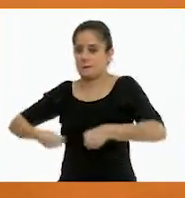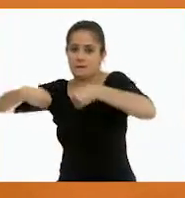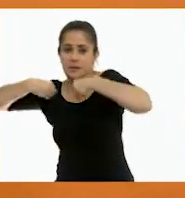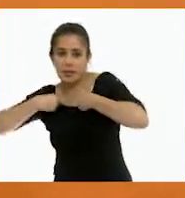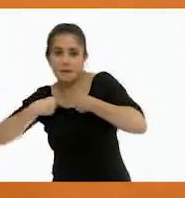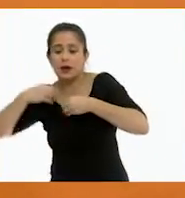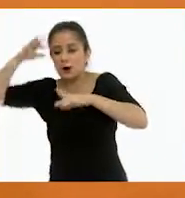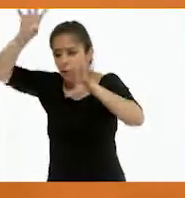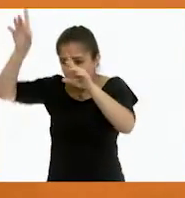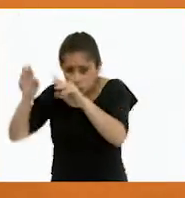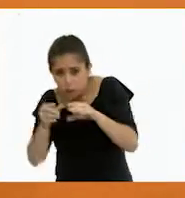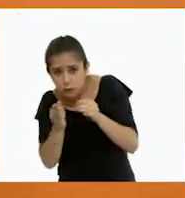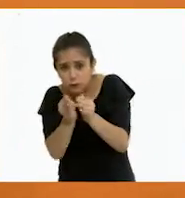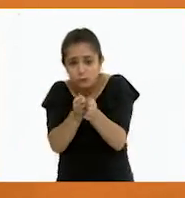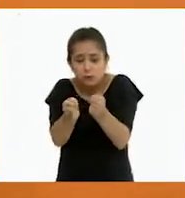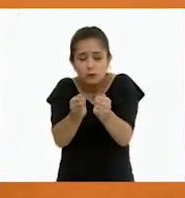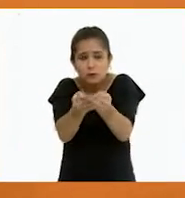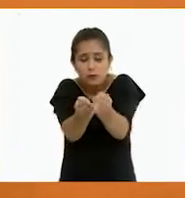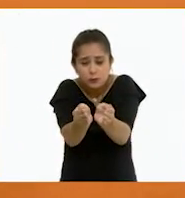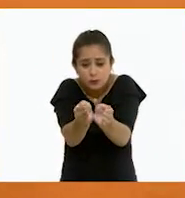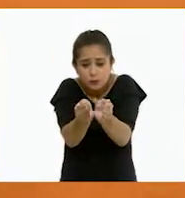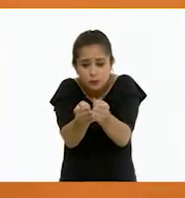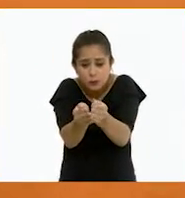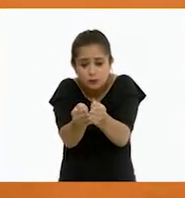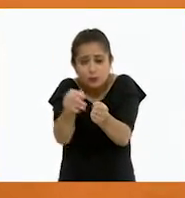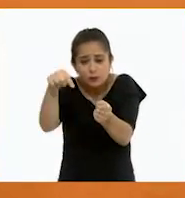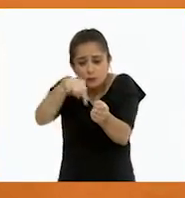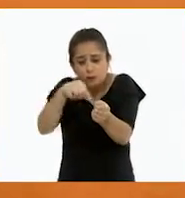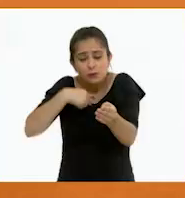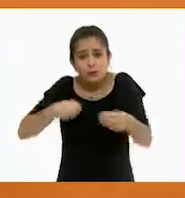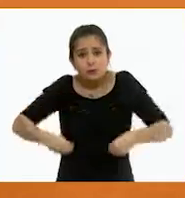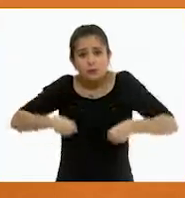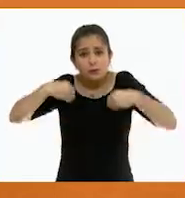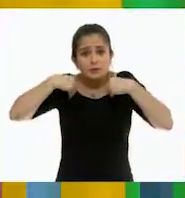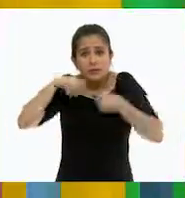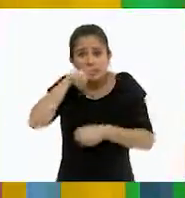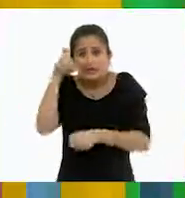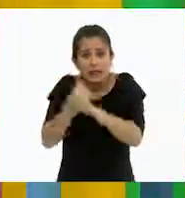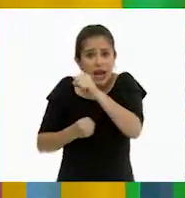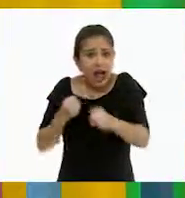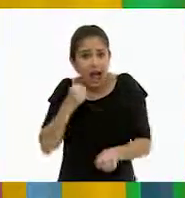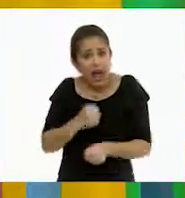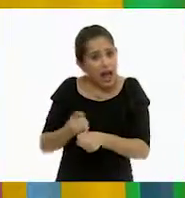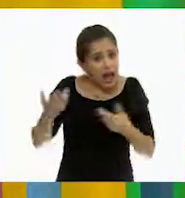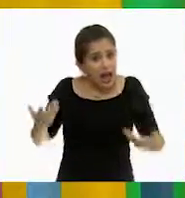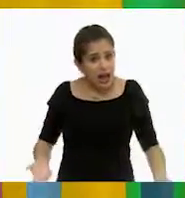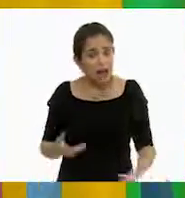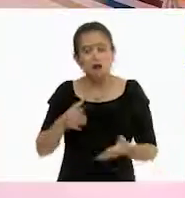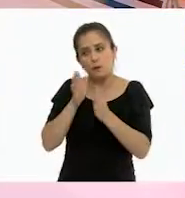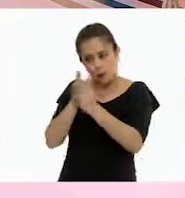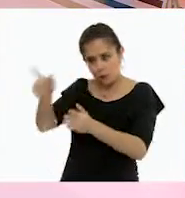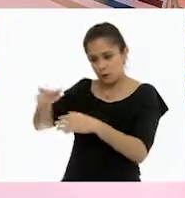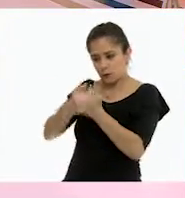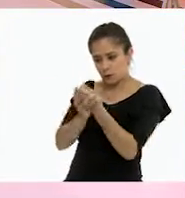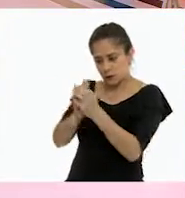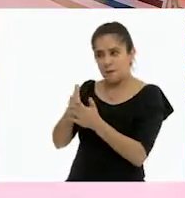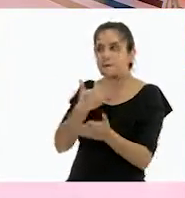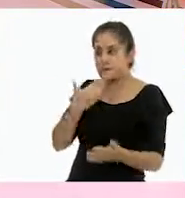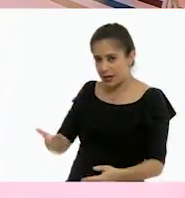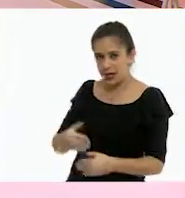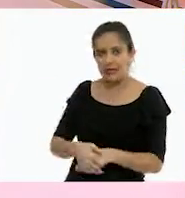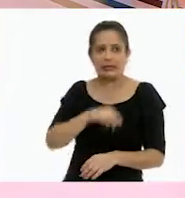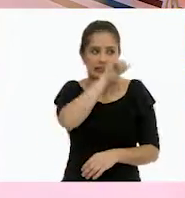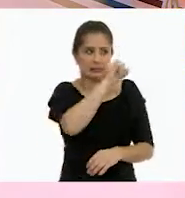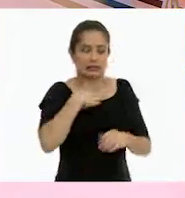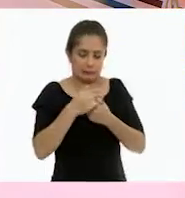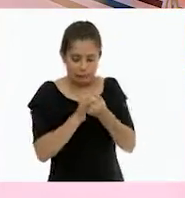metido en la lámpara. Échate bastante, ¿eh? Sí, sí, sí, déjame tallar bien. De una vez hasta... todo el cuerpo. En